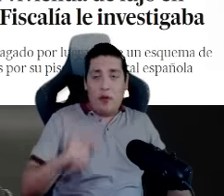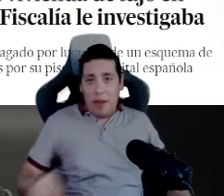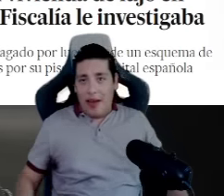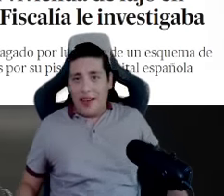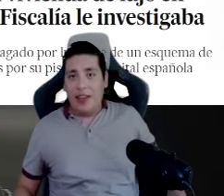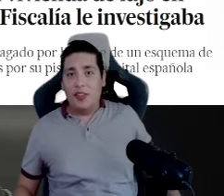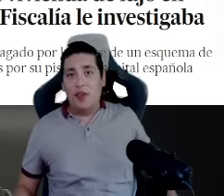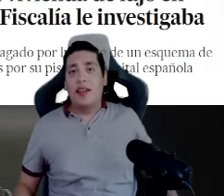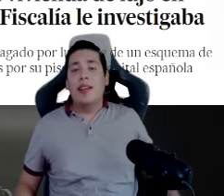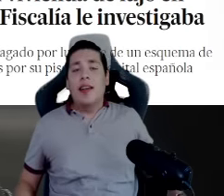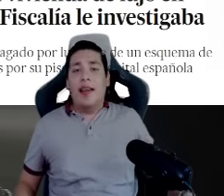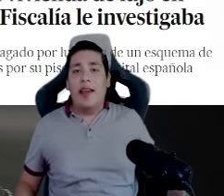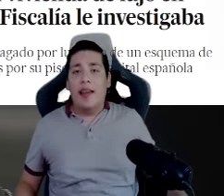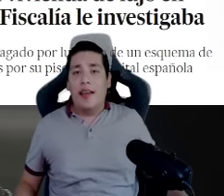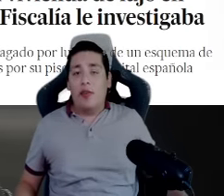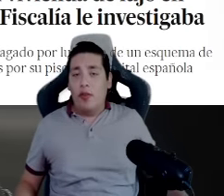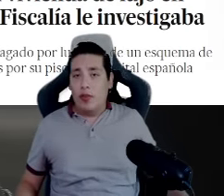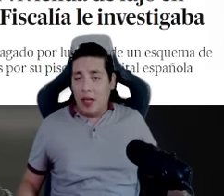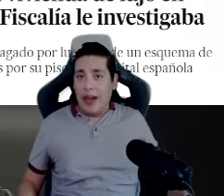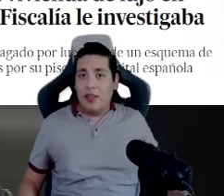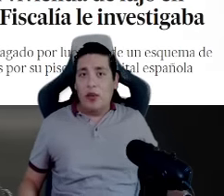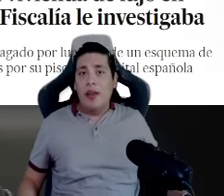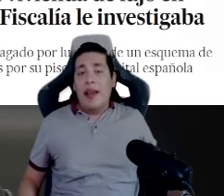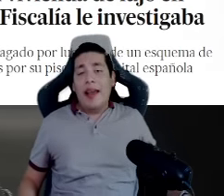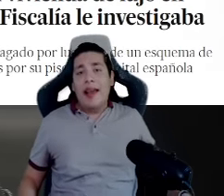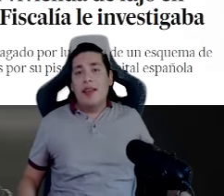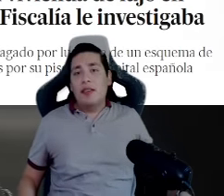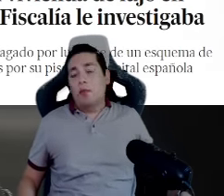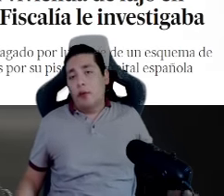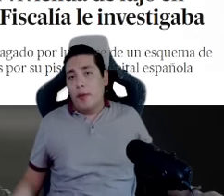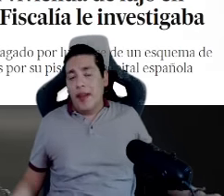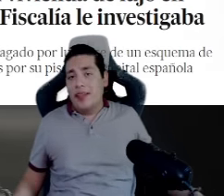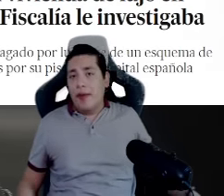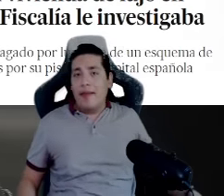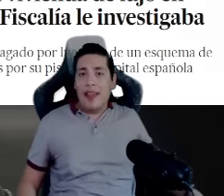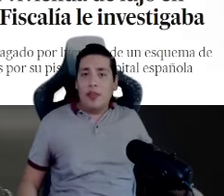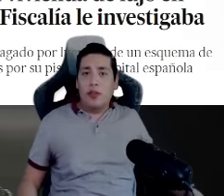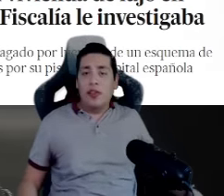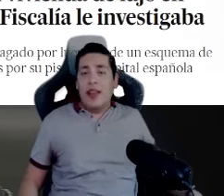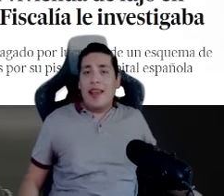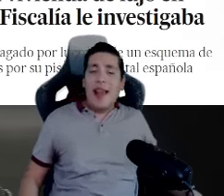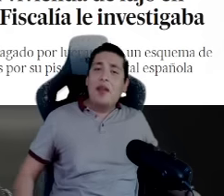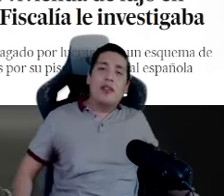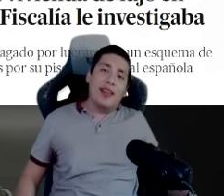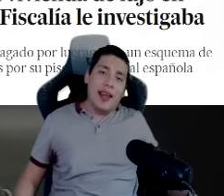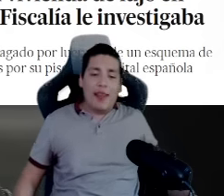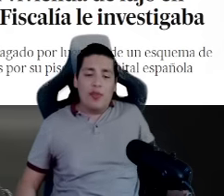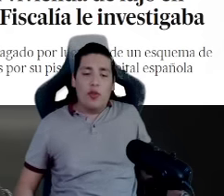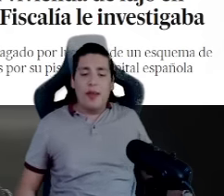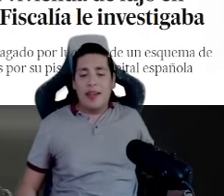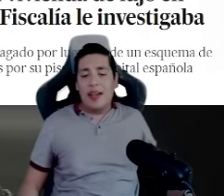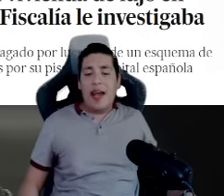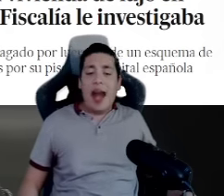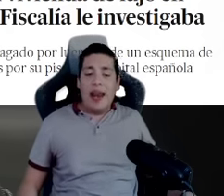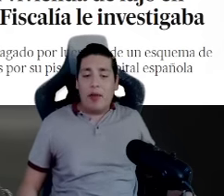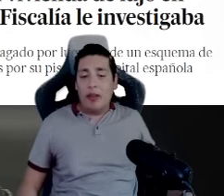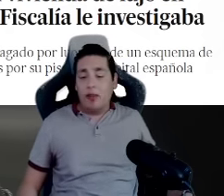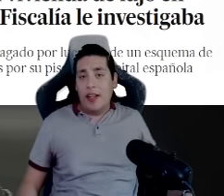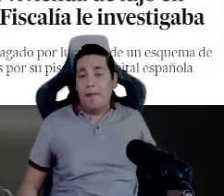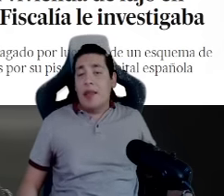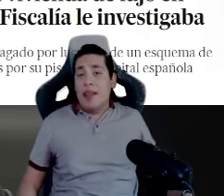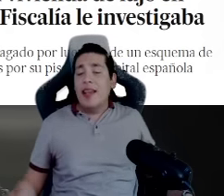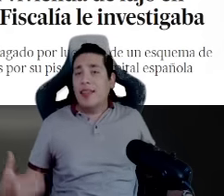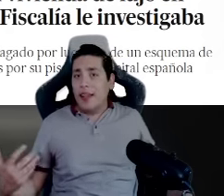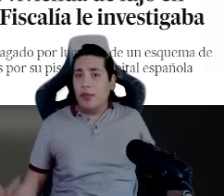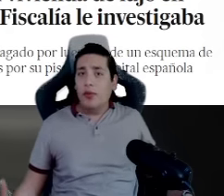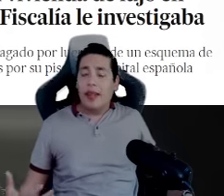benéfico para las relaciones eh con nuestra nación es pues ponerse blanditos y ya no tratar de someter a